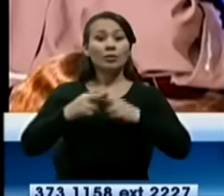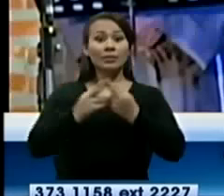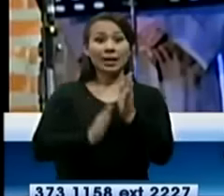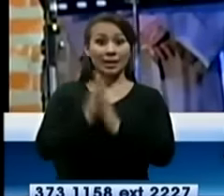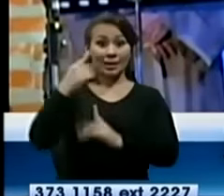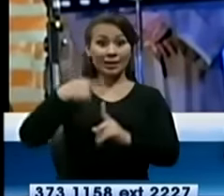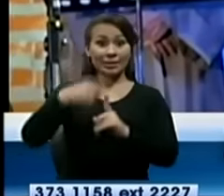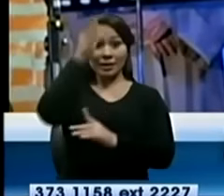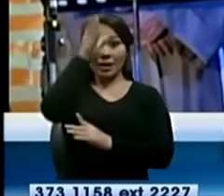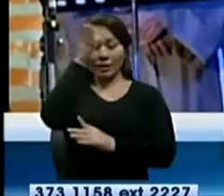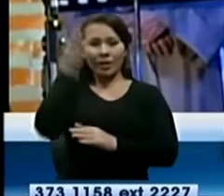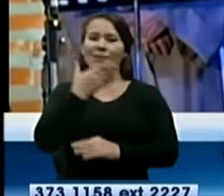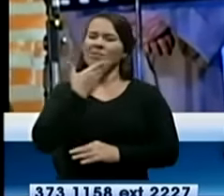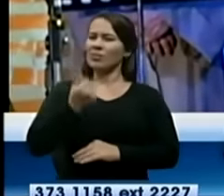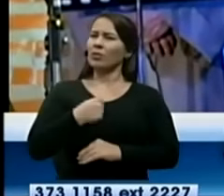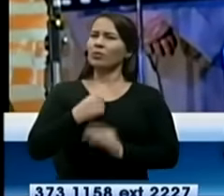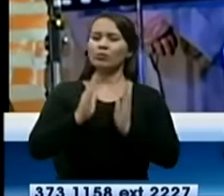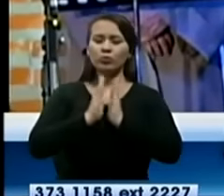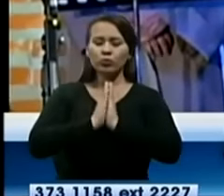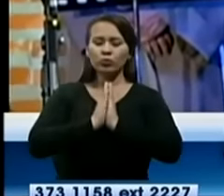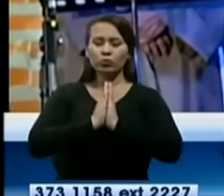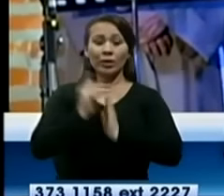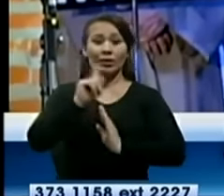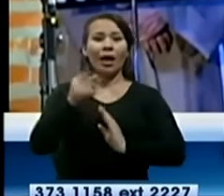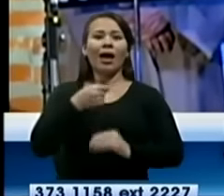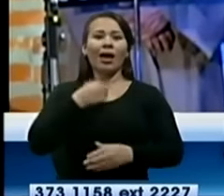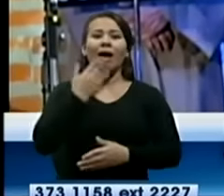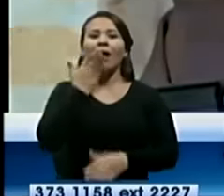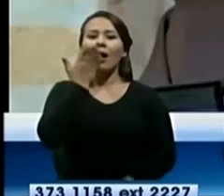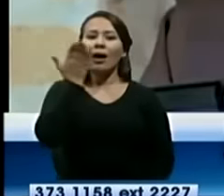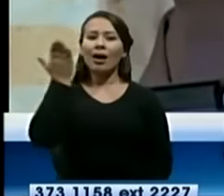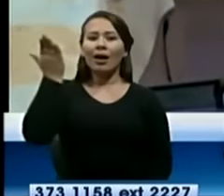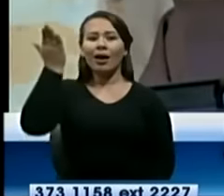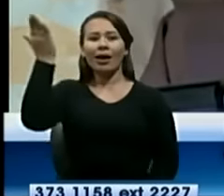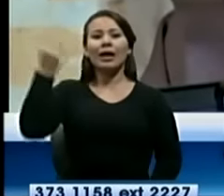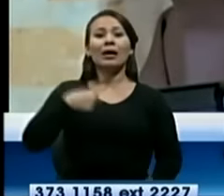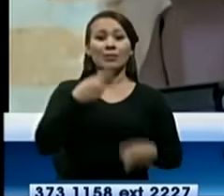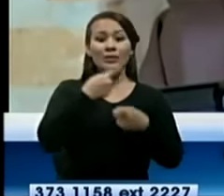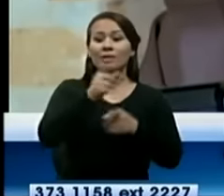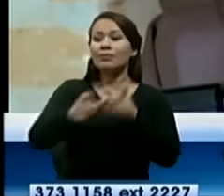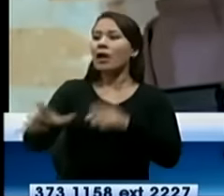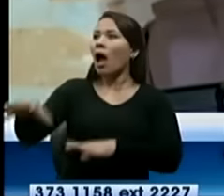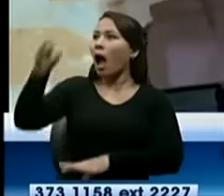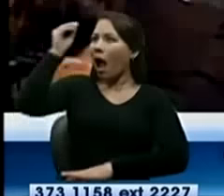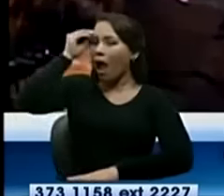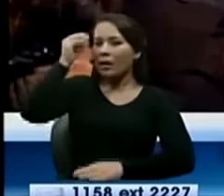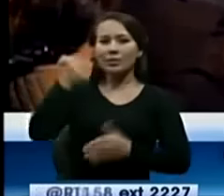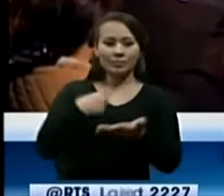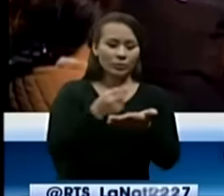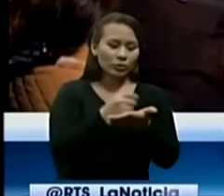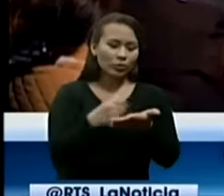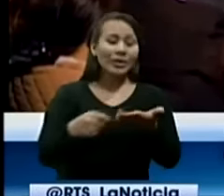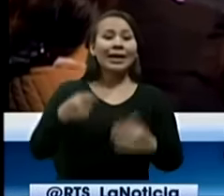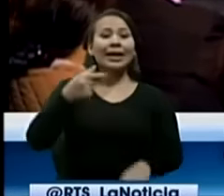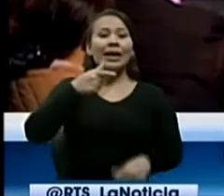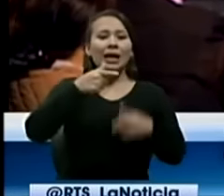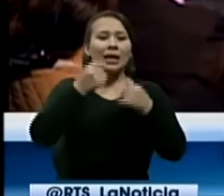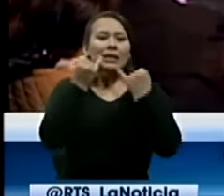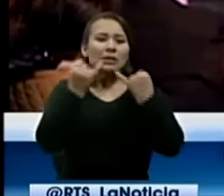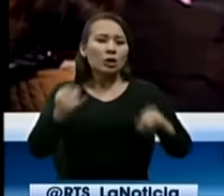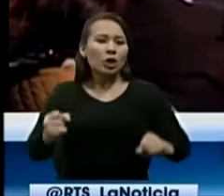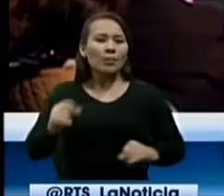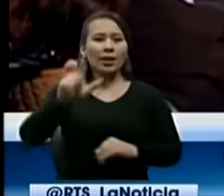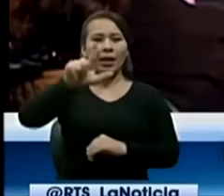Católica incluye ciertos cantos en latín en sus ceremonias, utilizando símbolos escritos destinados a ser recordados en las